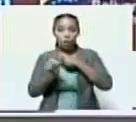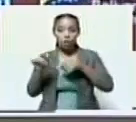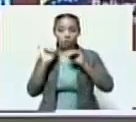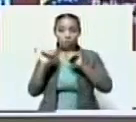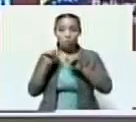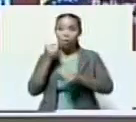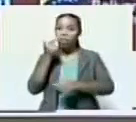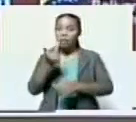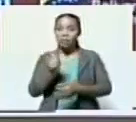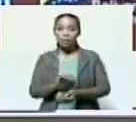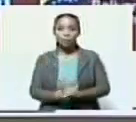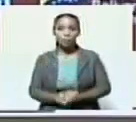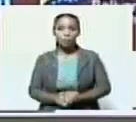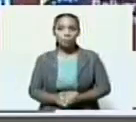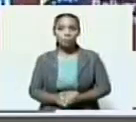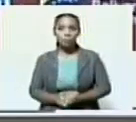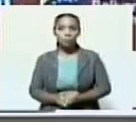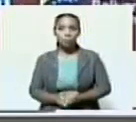dicen que,